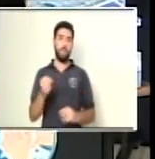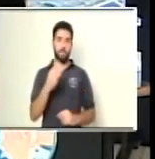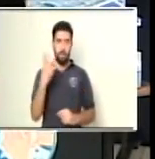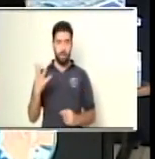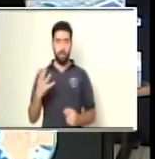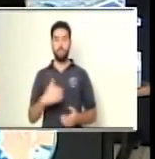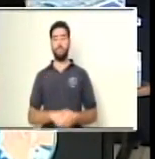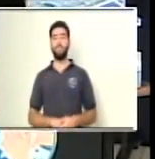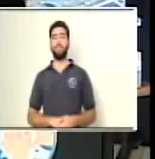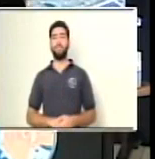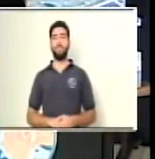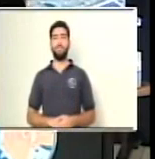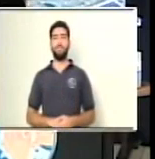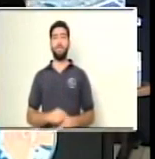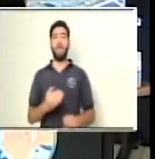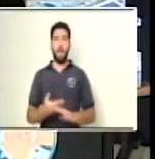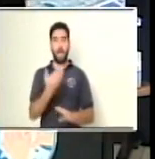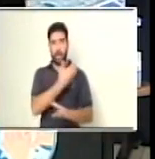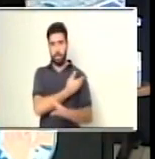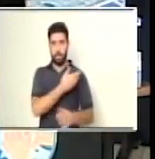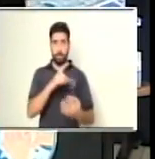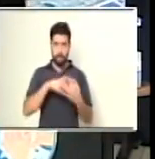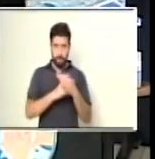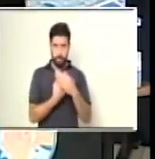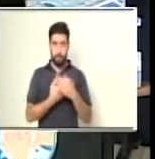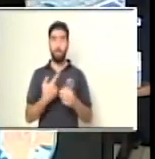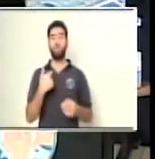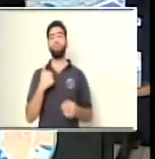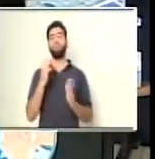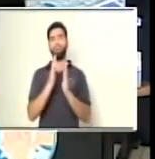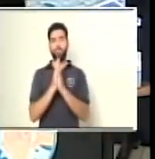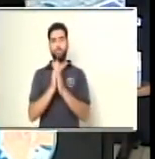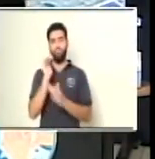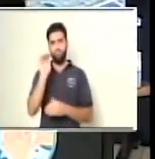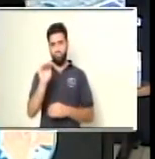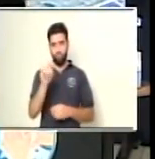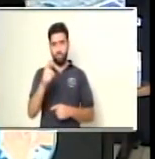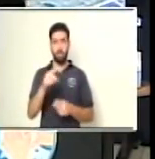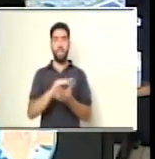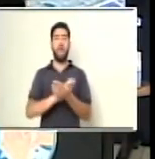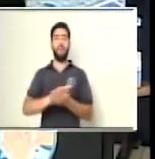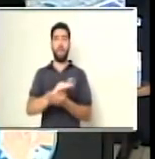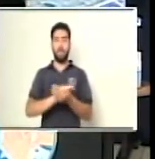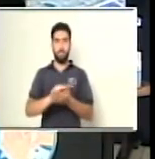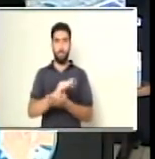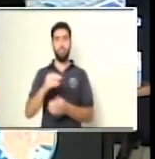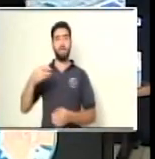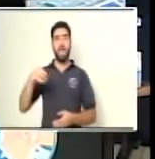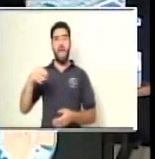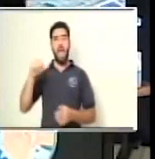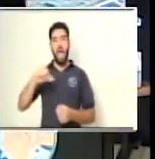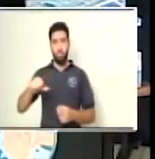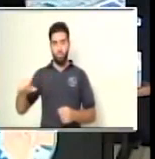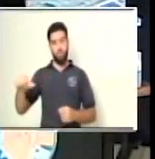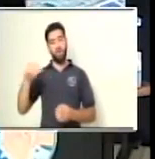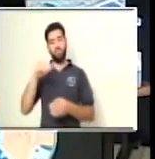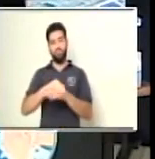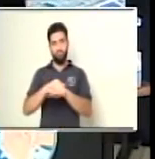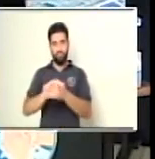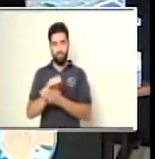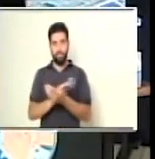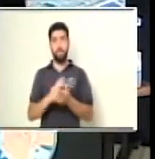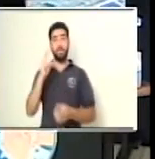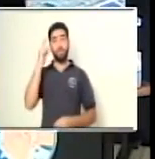numérica. Antes de empezar, te recomiendo que laves tus manos constantemente con agua y jabón. Y recuerda, quédate en